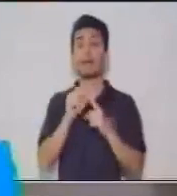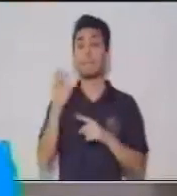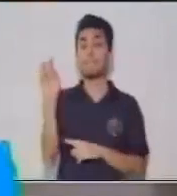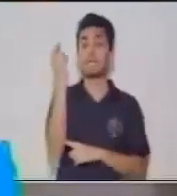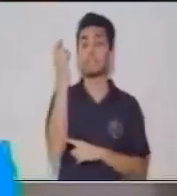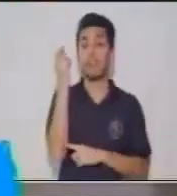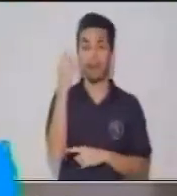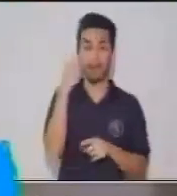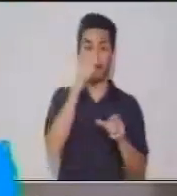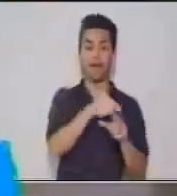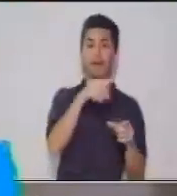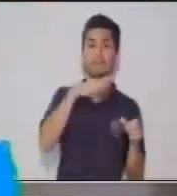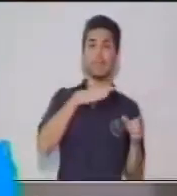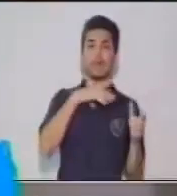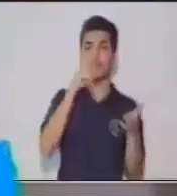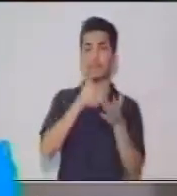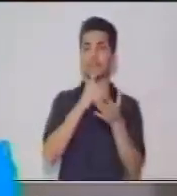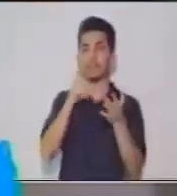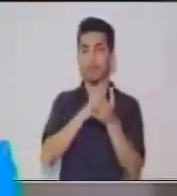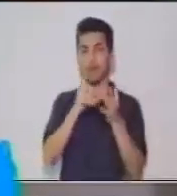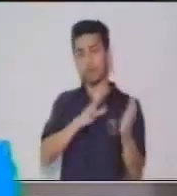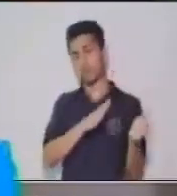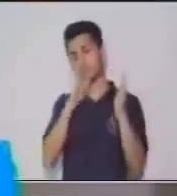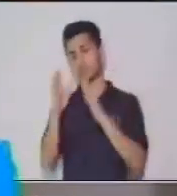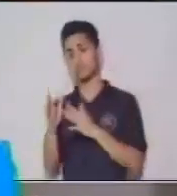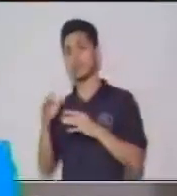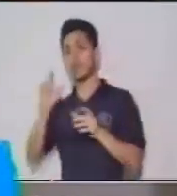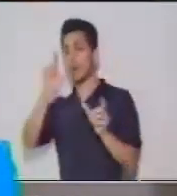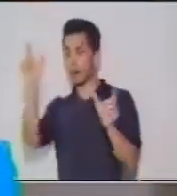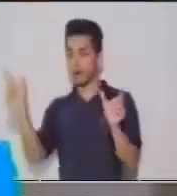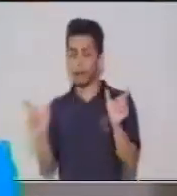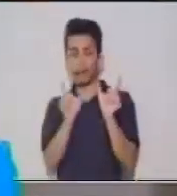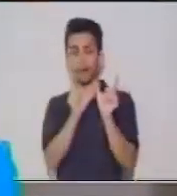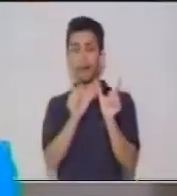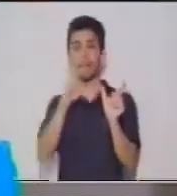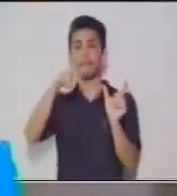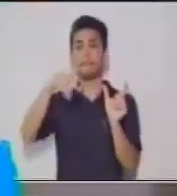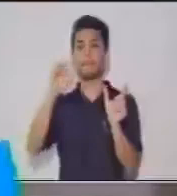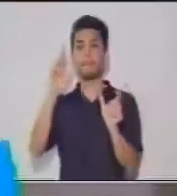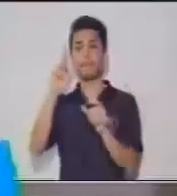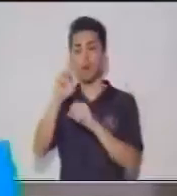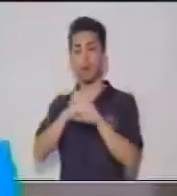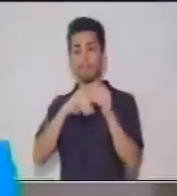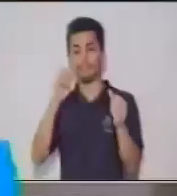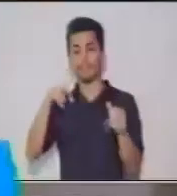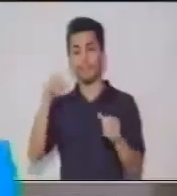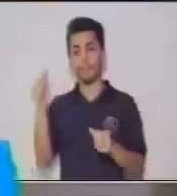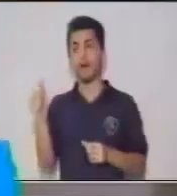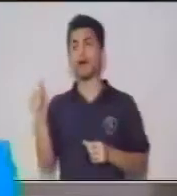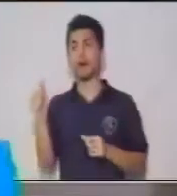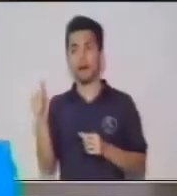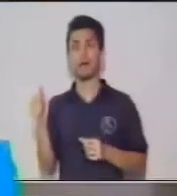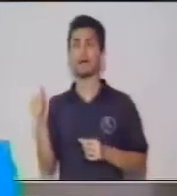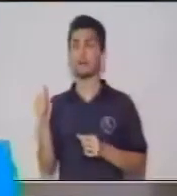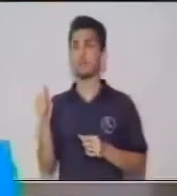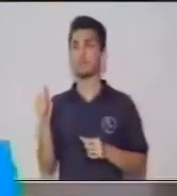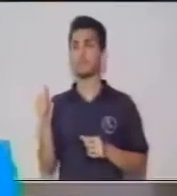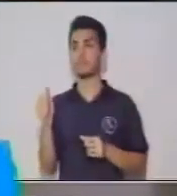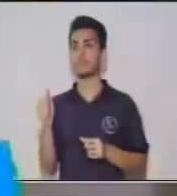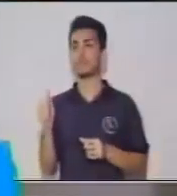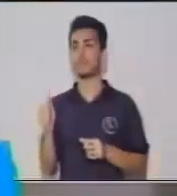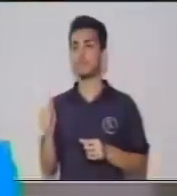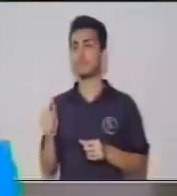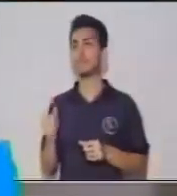significado en el diccionario. El morfema que va a utilizar sufijos y prefijos.